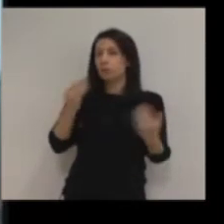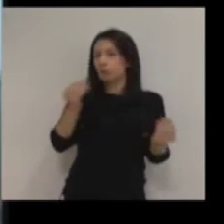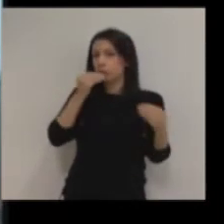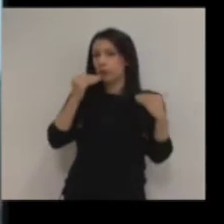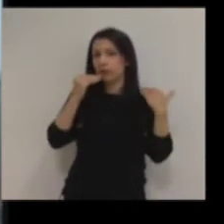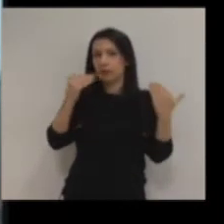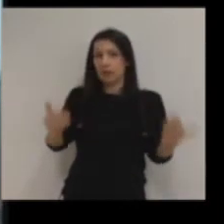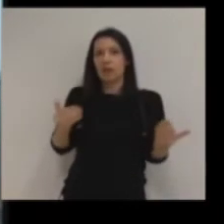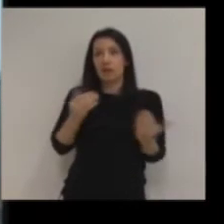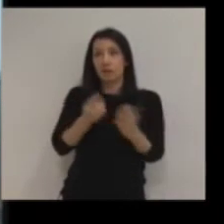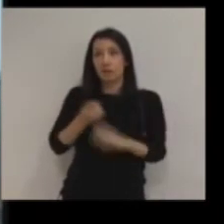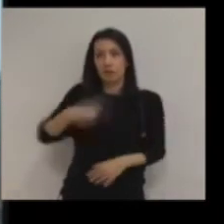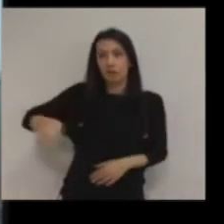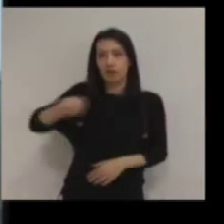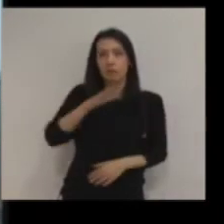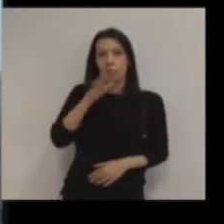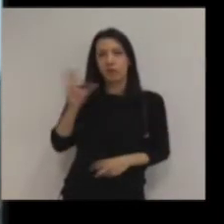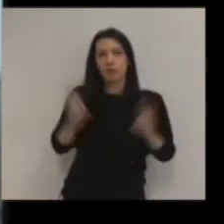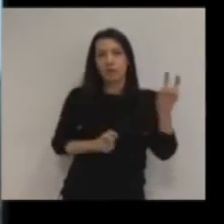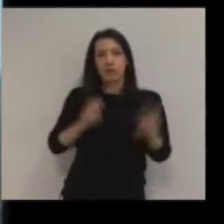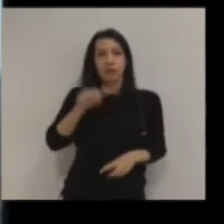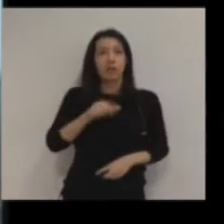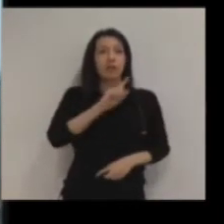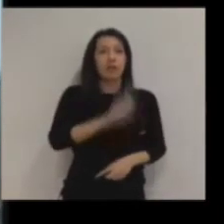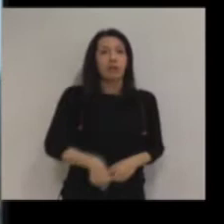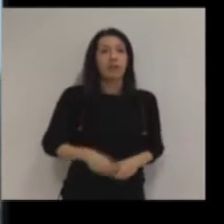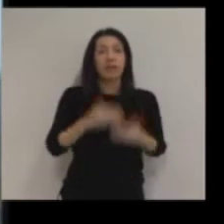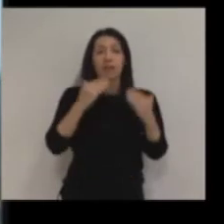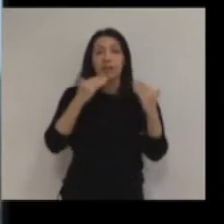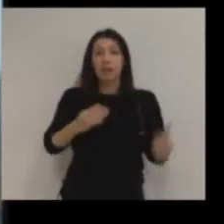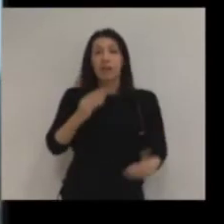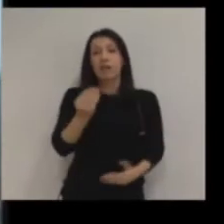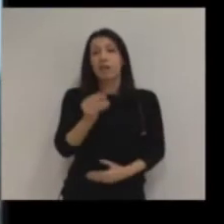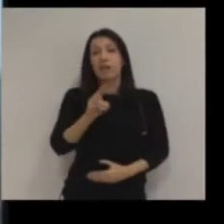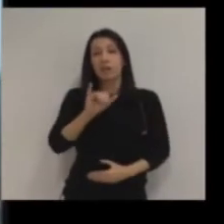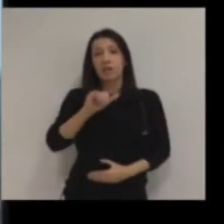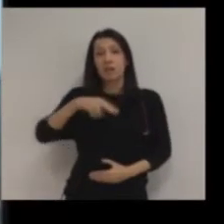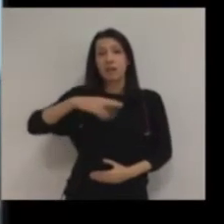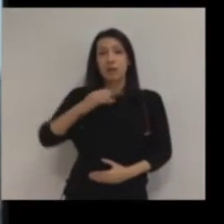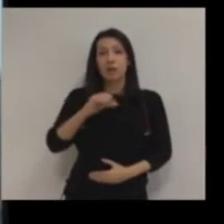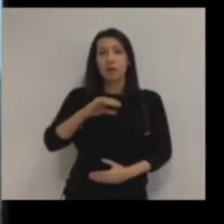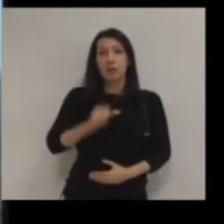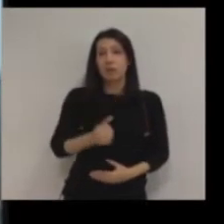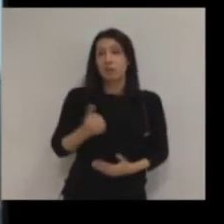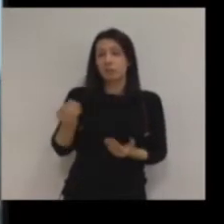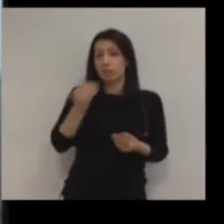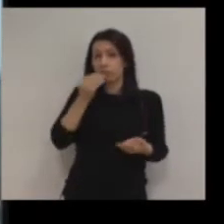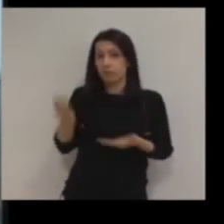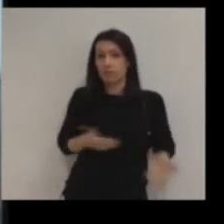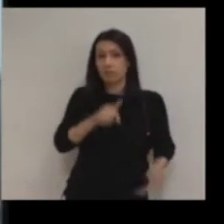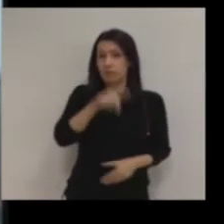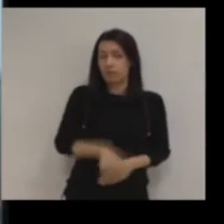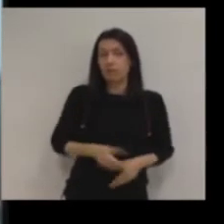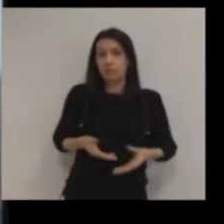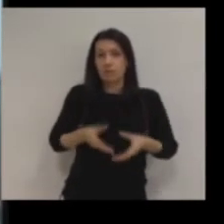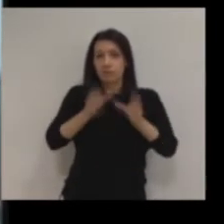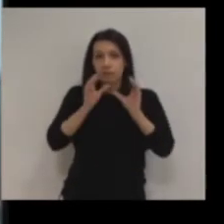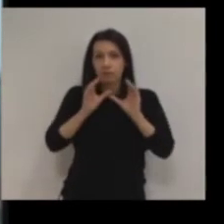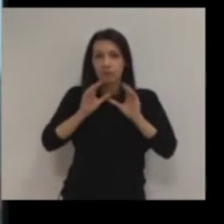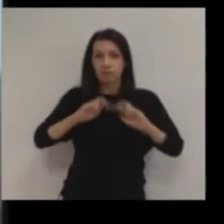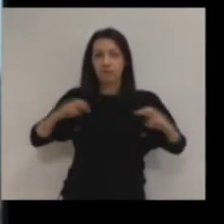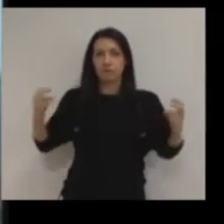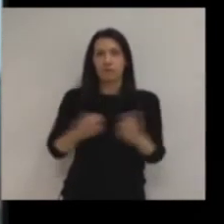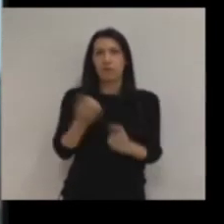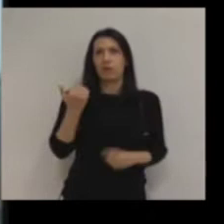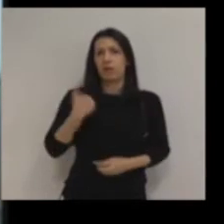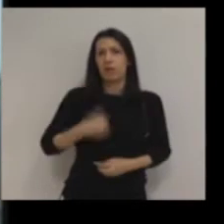Ramón por estar aquí, muchísimas gracias Juan Luis Quincoce por haberme invitado a este desayuno del CENTAR, y vengo acudiendo a reuniones,